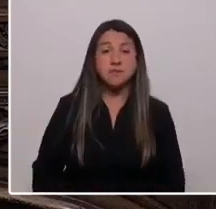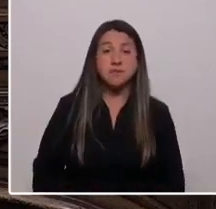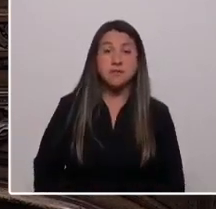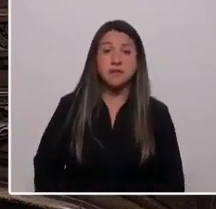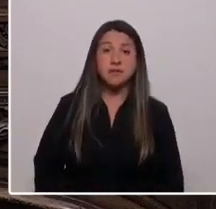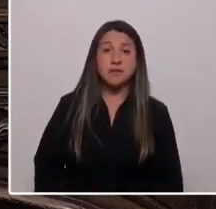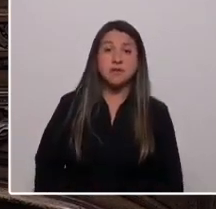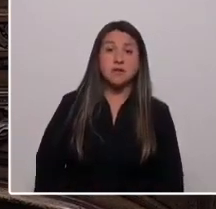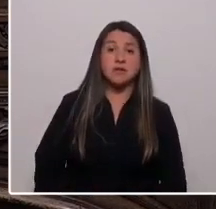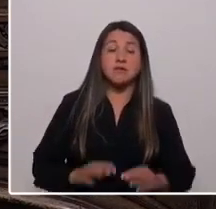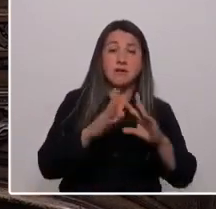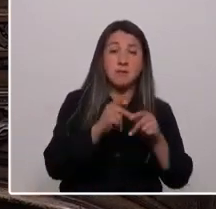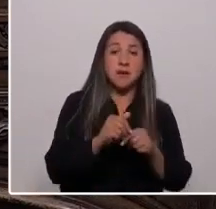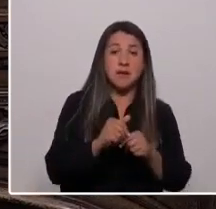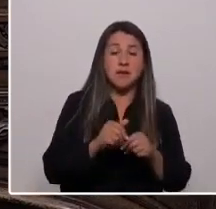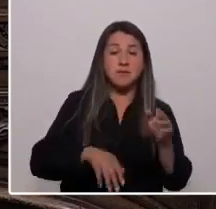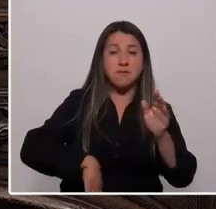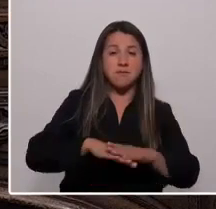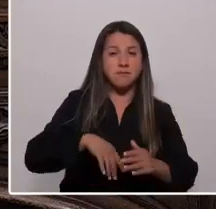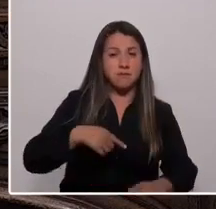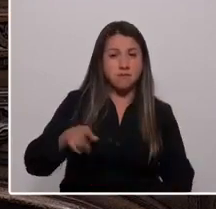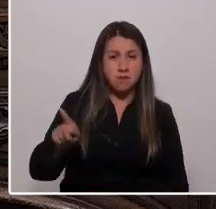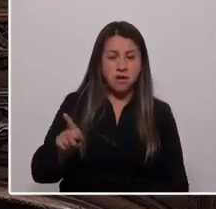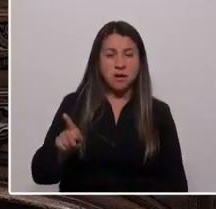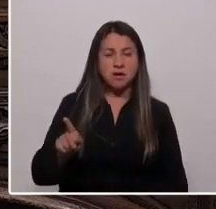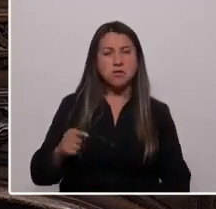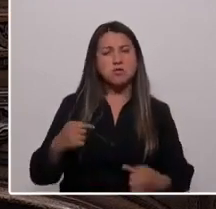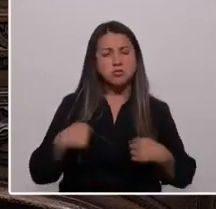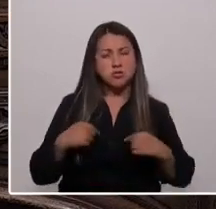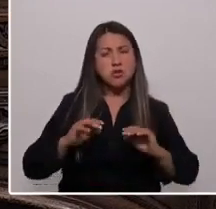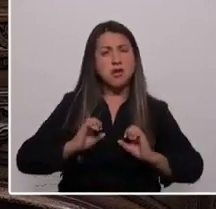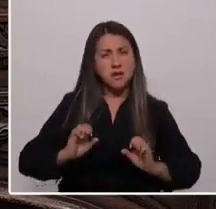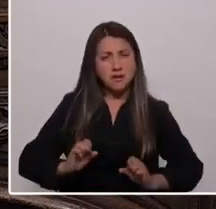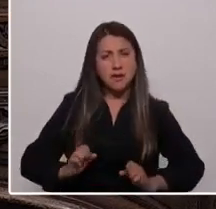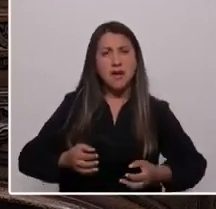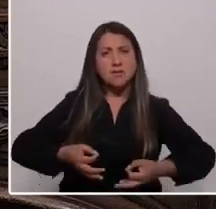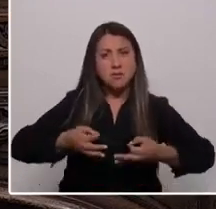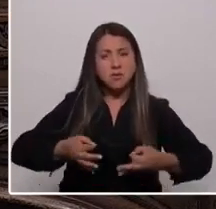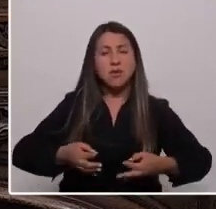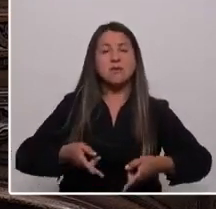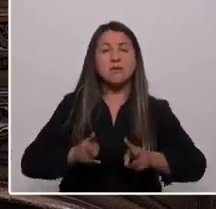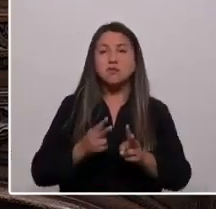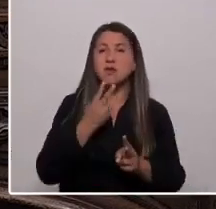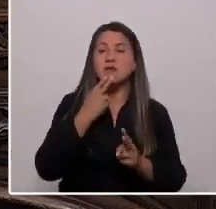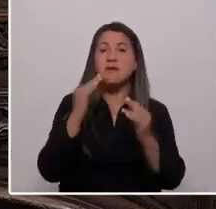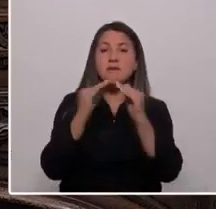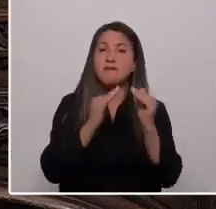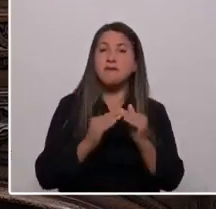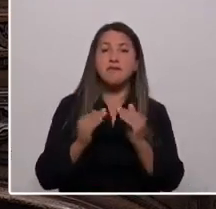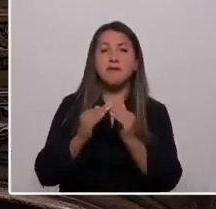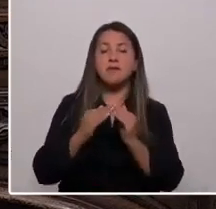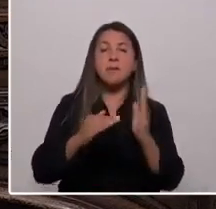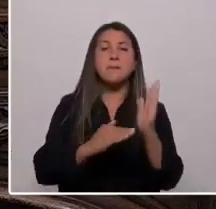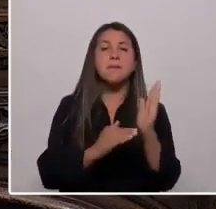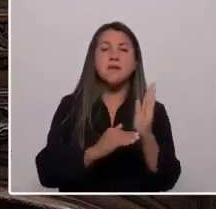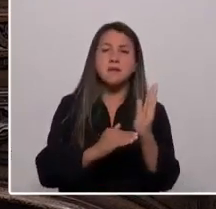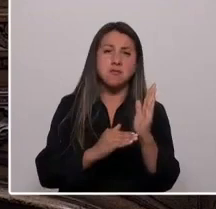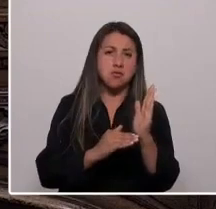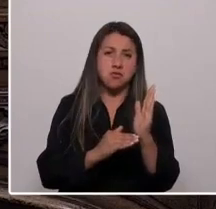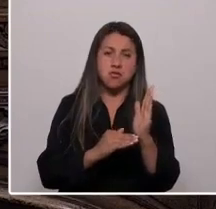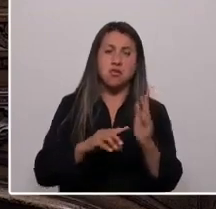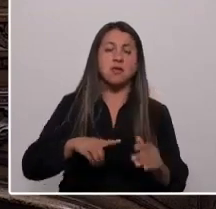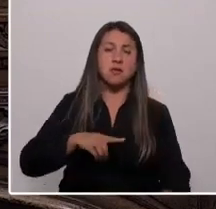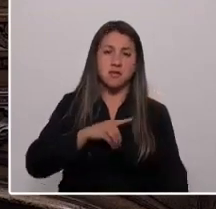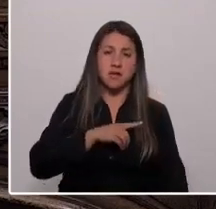propias familias es nuestra obligación ética de garantizar el derecho a la vivienda generar un piso mínimo de dignidad es bajo un